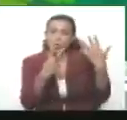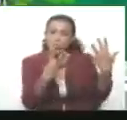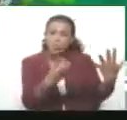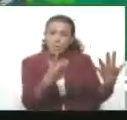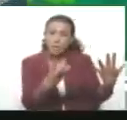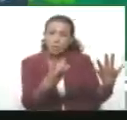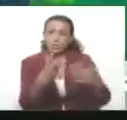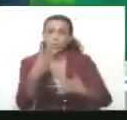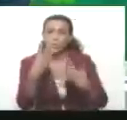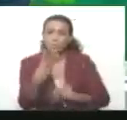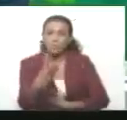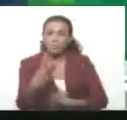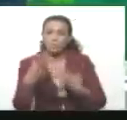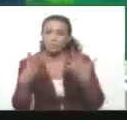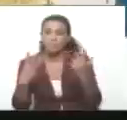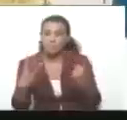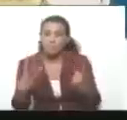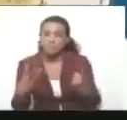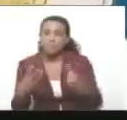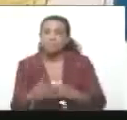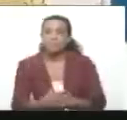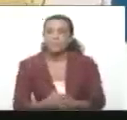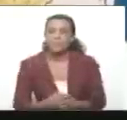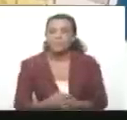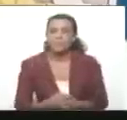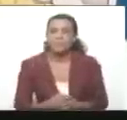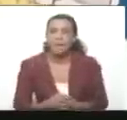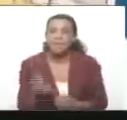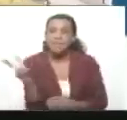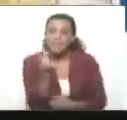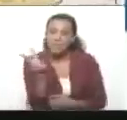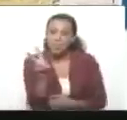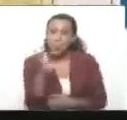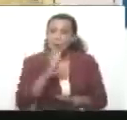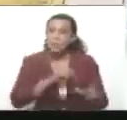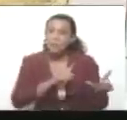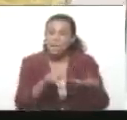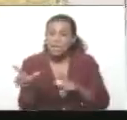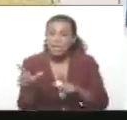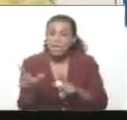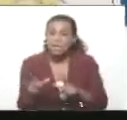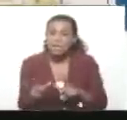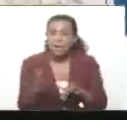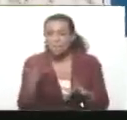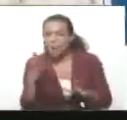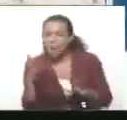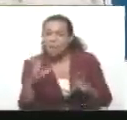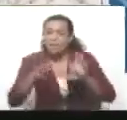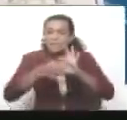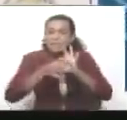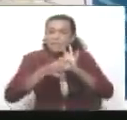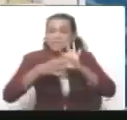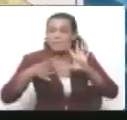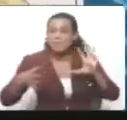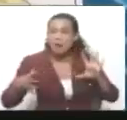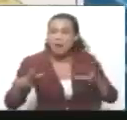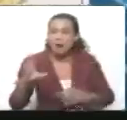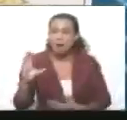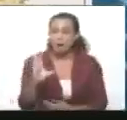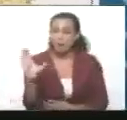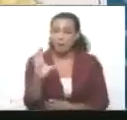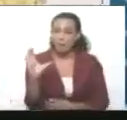codazzi que es el mapa de la Venezuela ya cuando se separa de la gran Colombia correcto